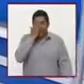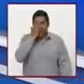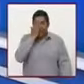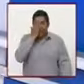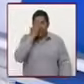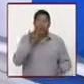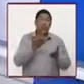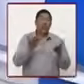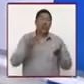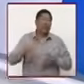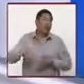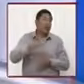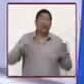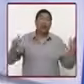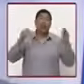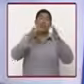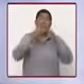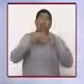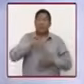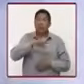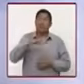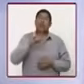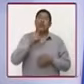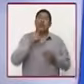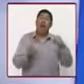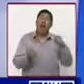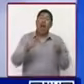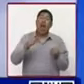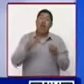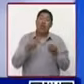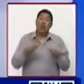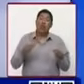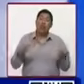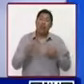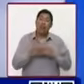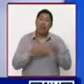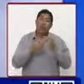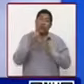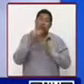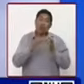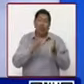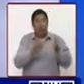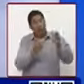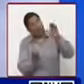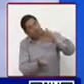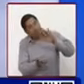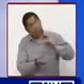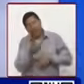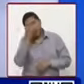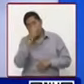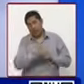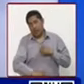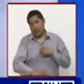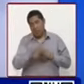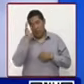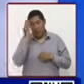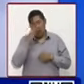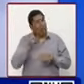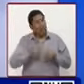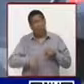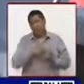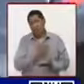Accidente en Alto Llojeta. Un vehículo que transportaba material de construcción se volcó. Hay dos personas heridas. Aparentemente, los frenos